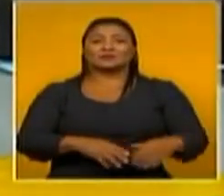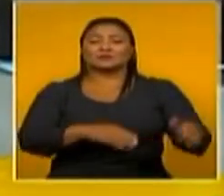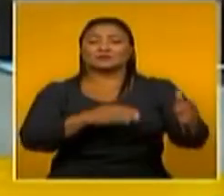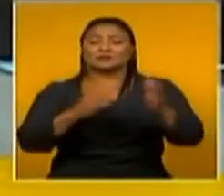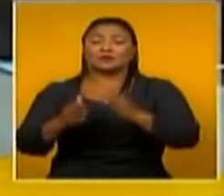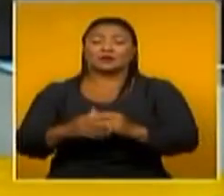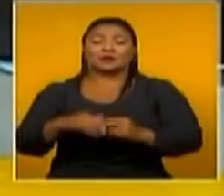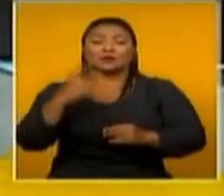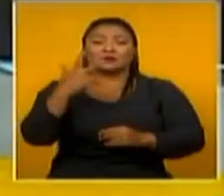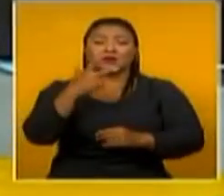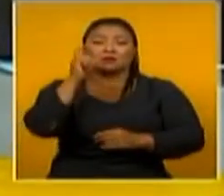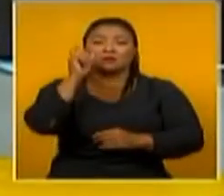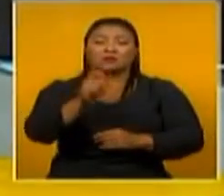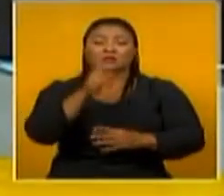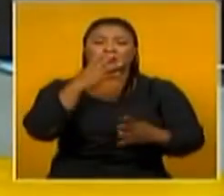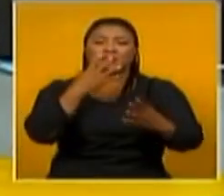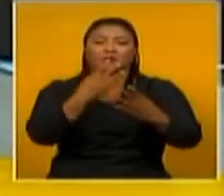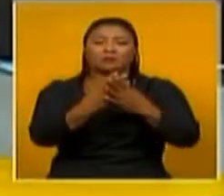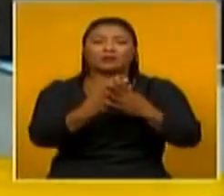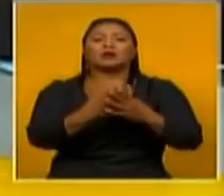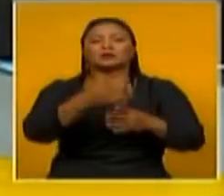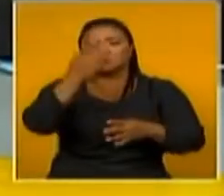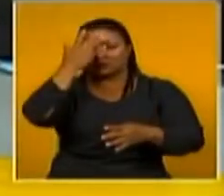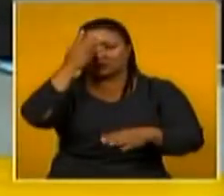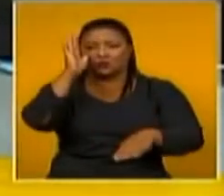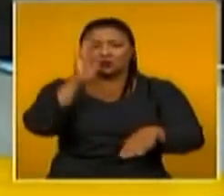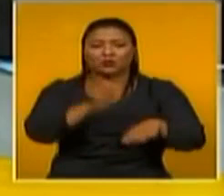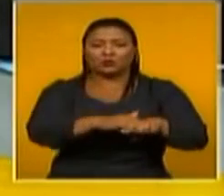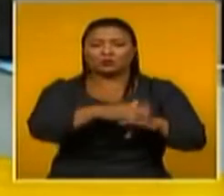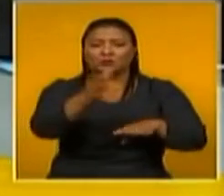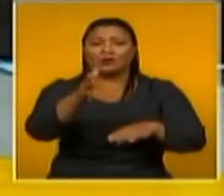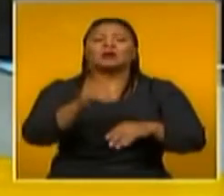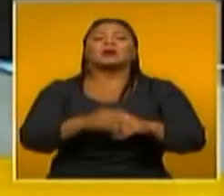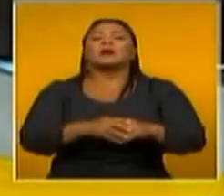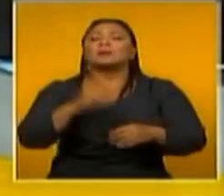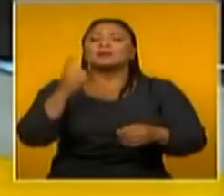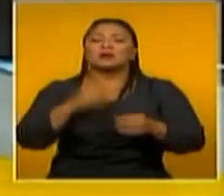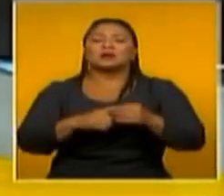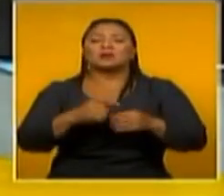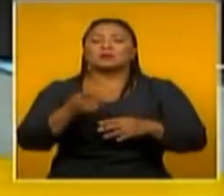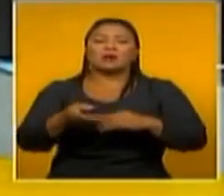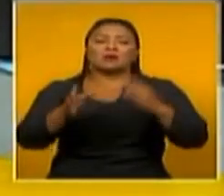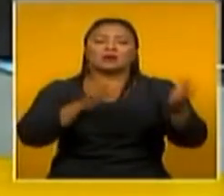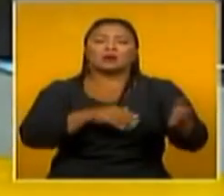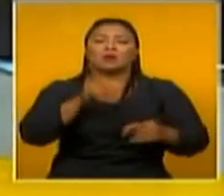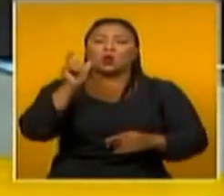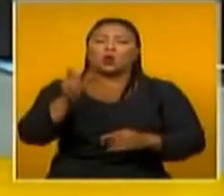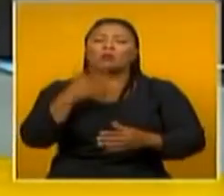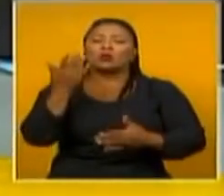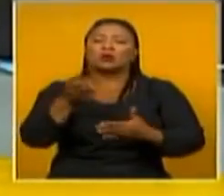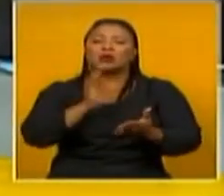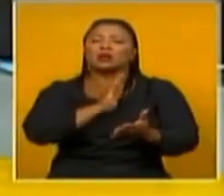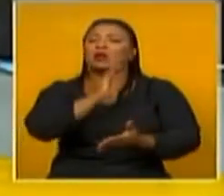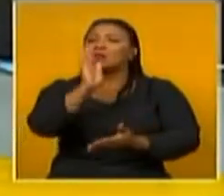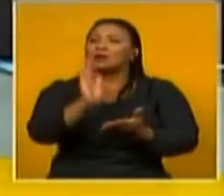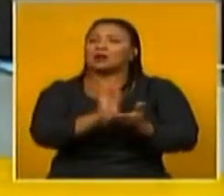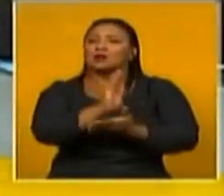Tres sujetos fueron detenidos por la policía acusados de participar en el crimen de un hombre en Bastión Popular. A la víctima